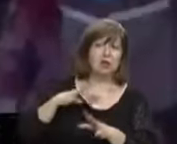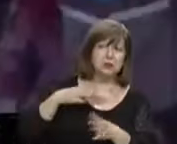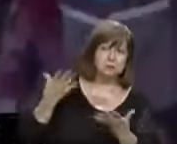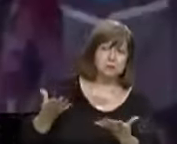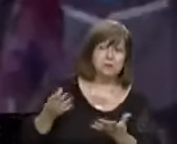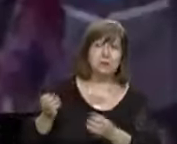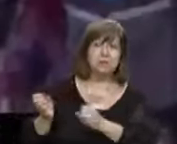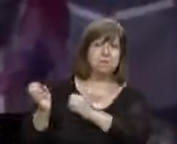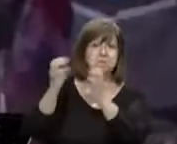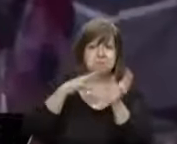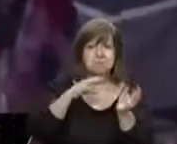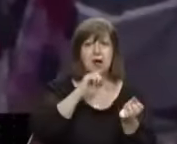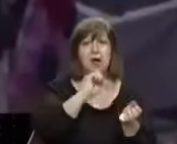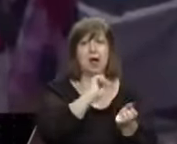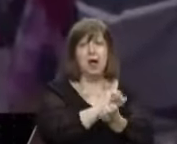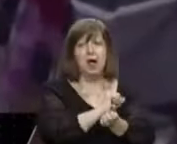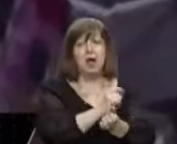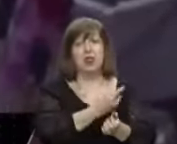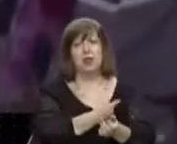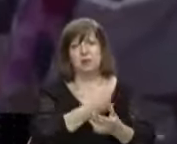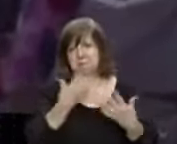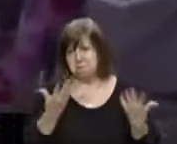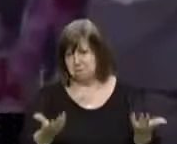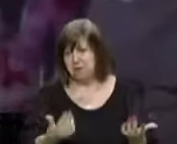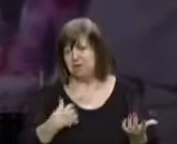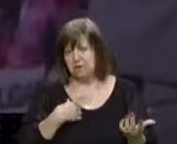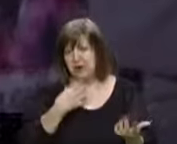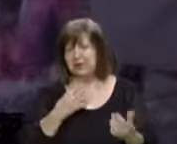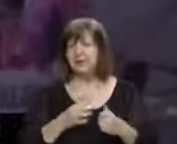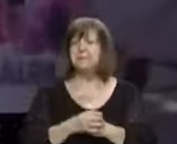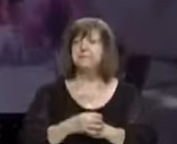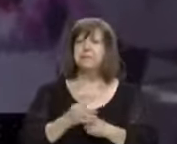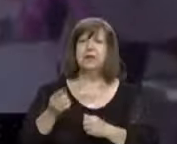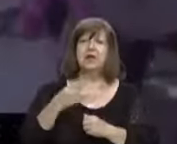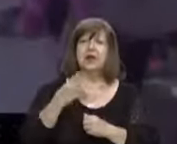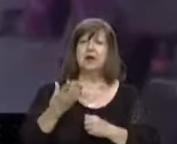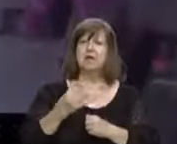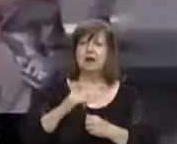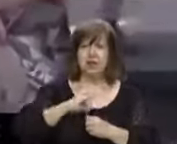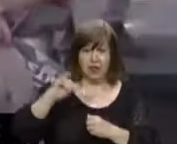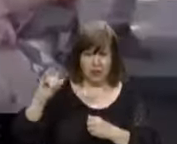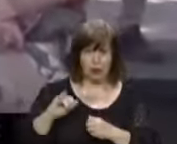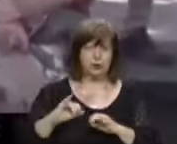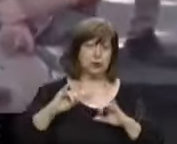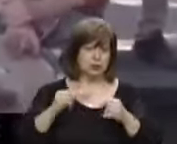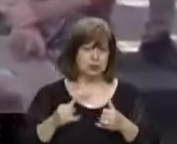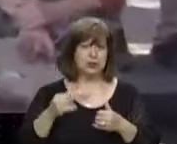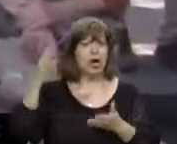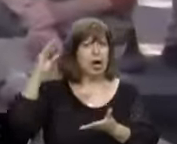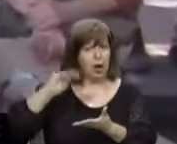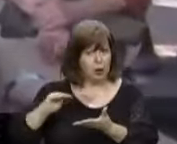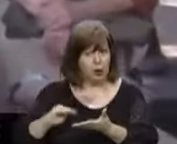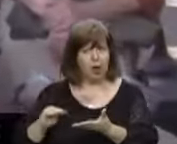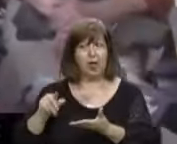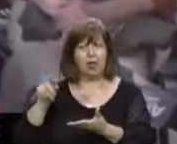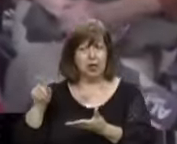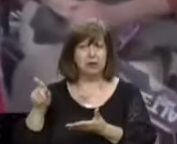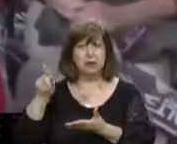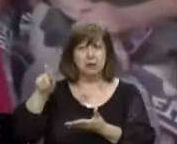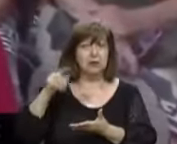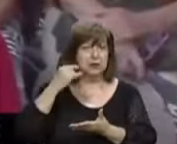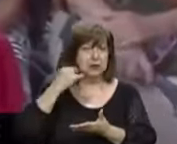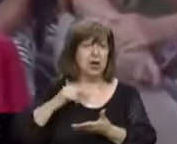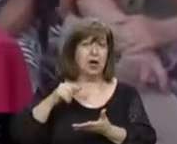a ser trasladados o no, no tenemos todavía esa información. ¿Piensan presentar alguna acción judicial contra esto? Sí, exactamente, nuestra abogada ya está trabajando, muy